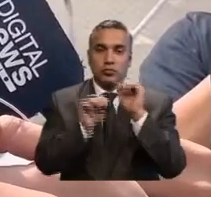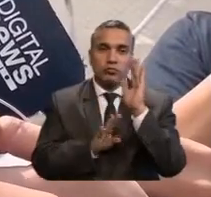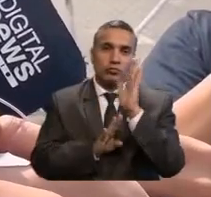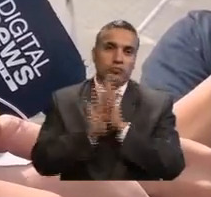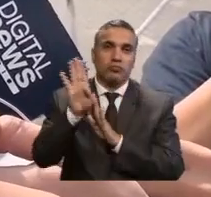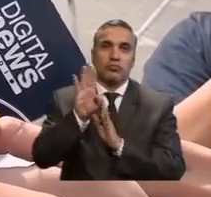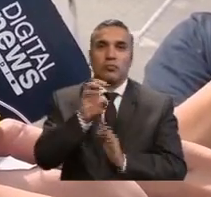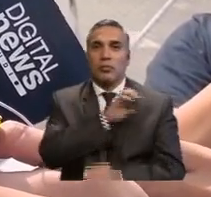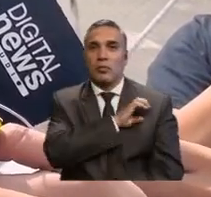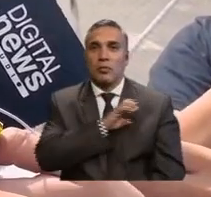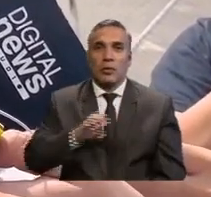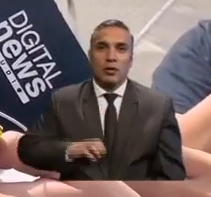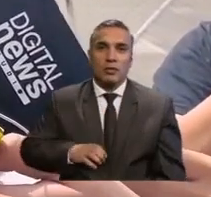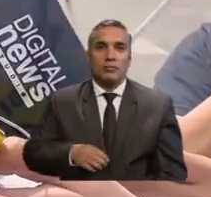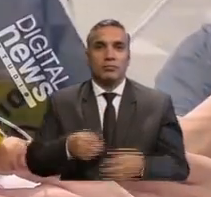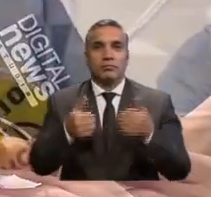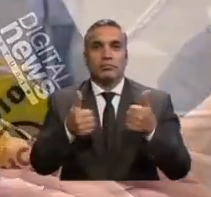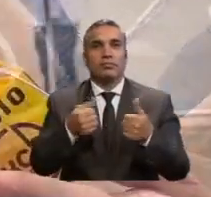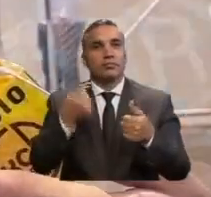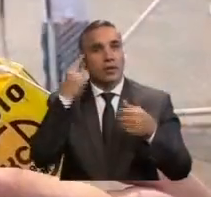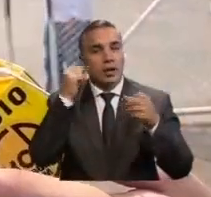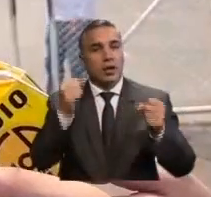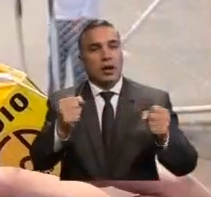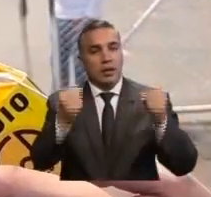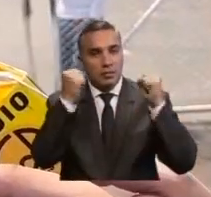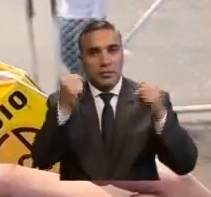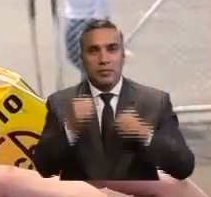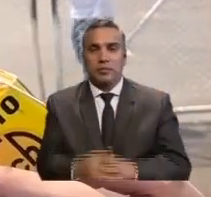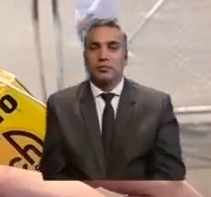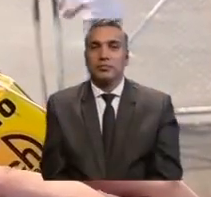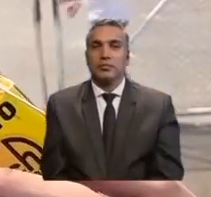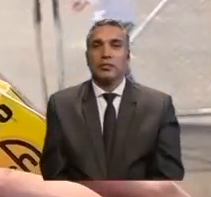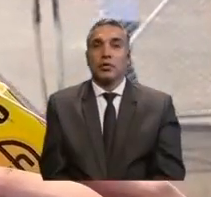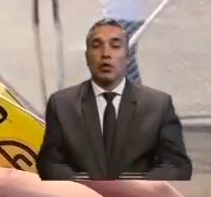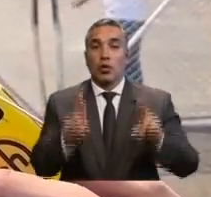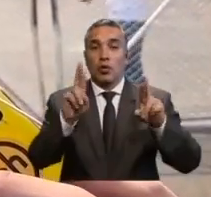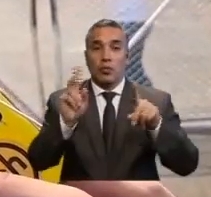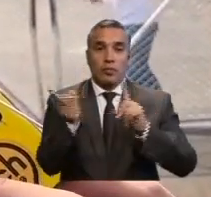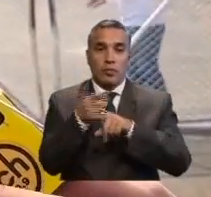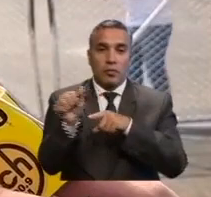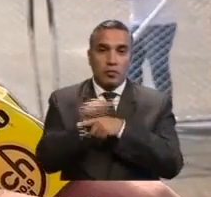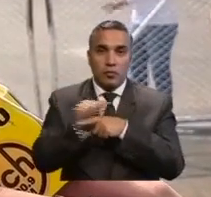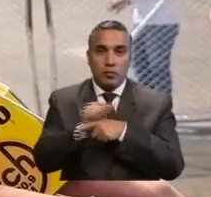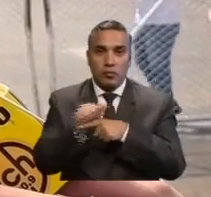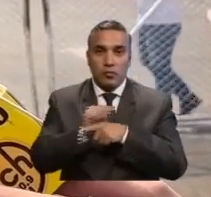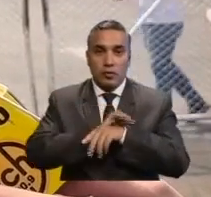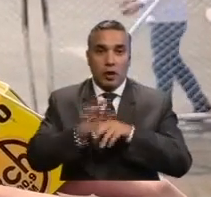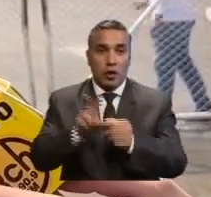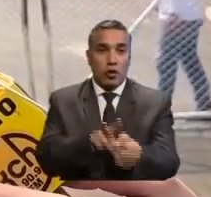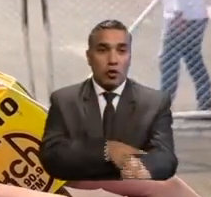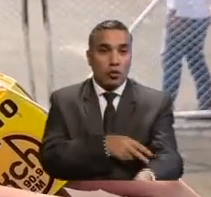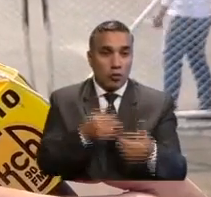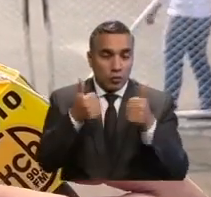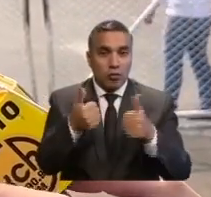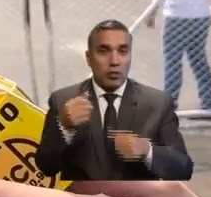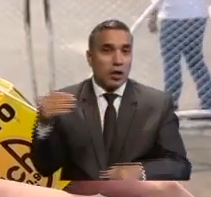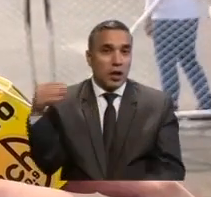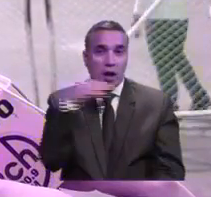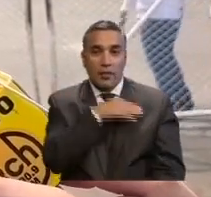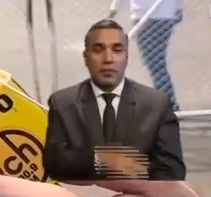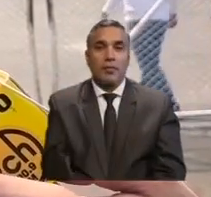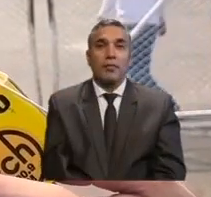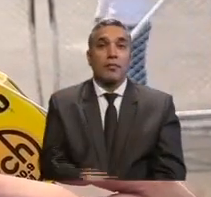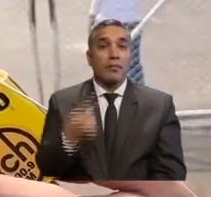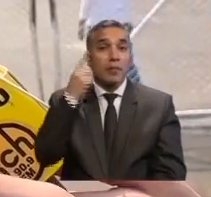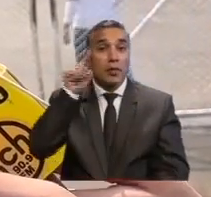poner a Emelec que donde se merece, que es quedar campeón. Que esperemos en la pretemporada poder confirmar, acoplarnos a lo que él quiere rápidamente, para